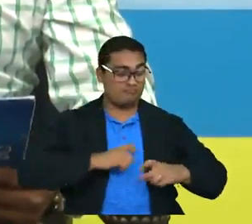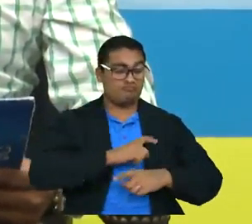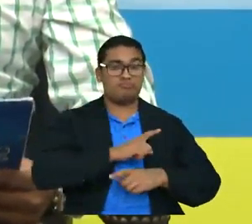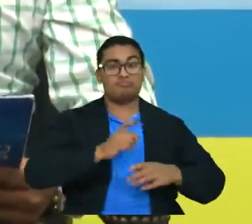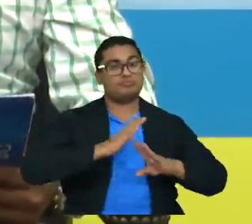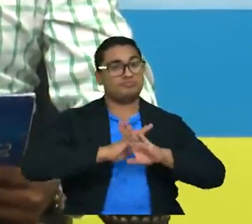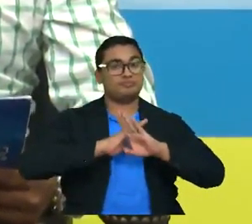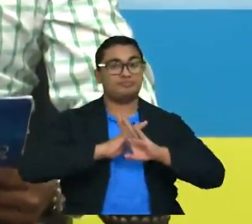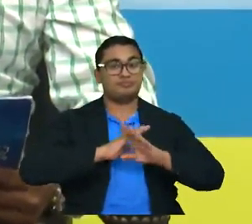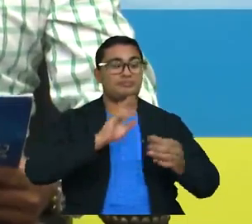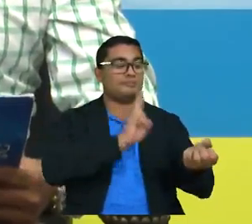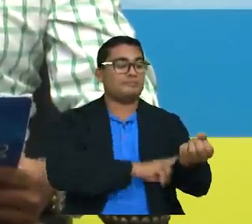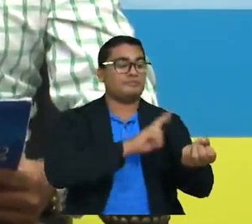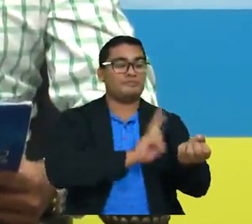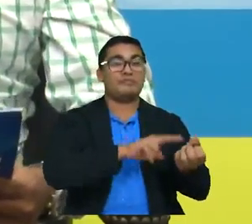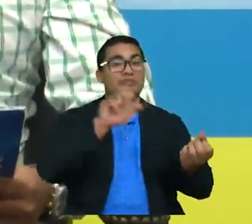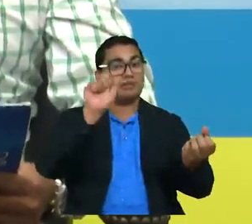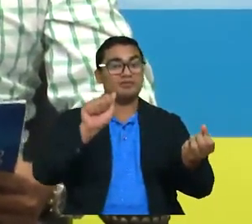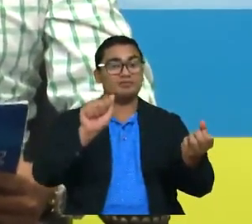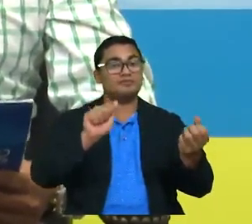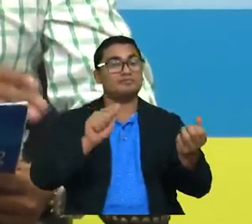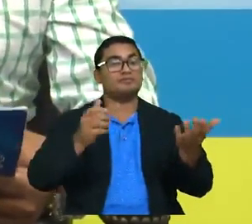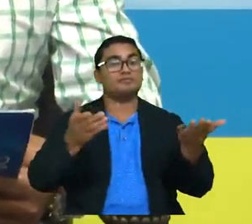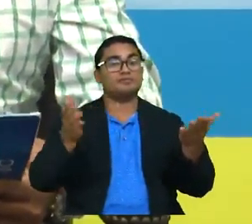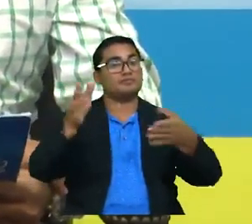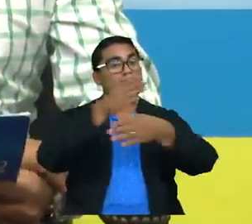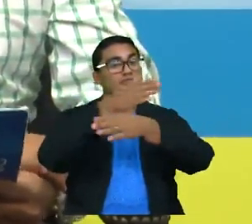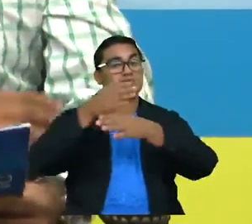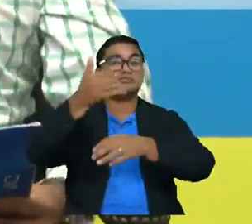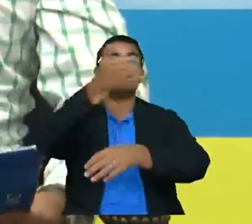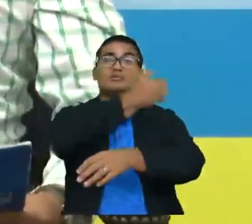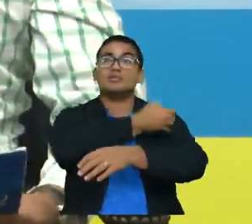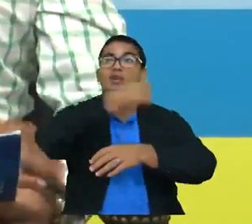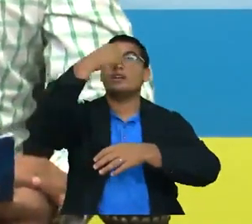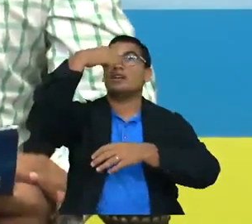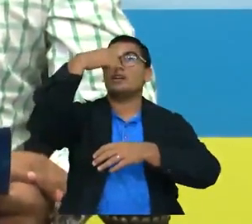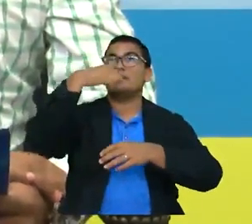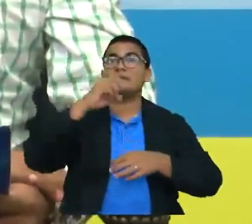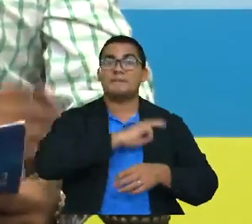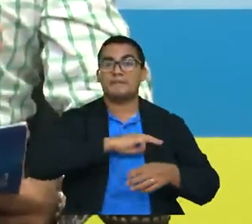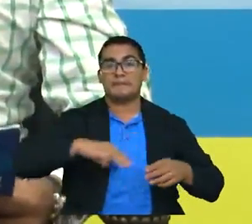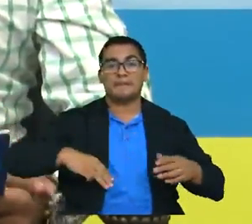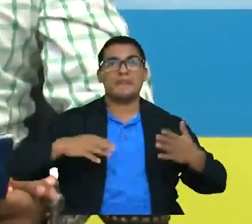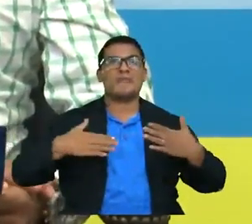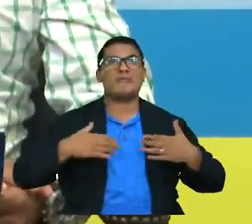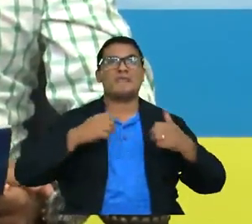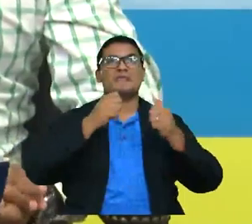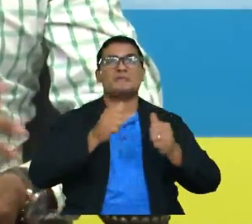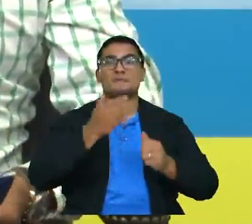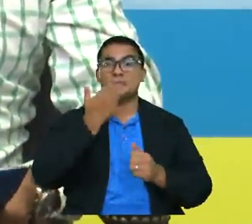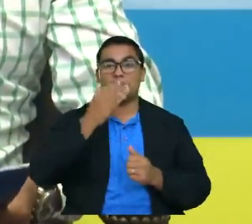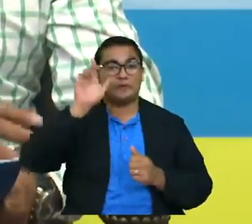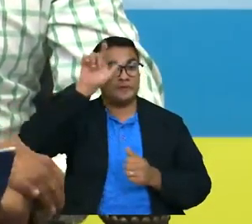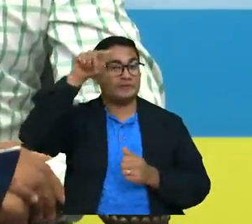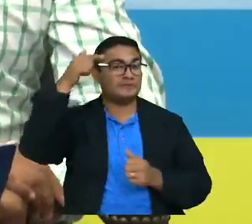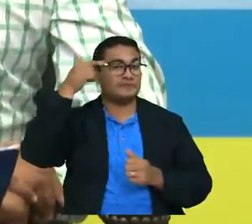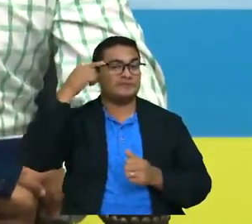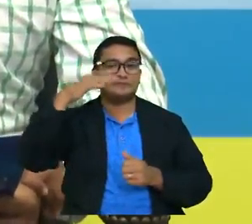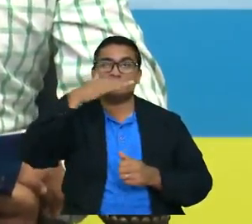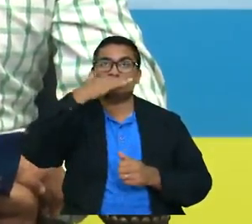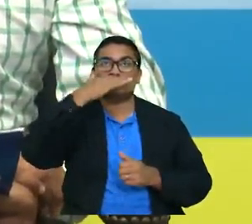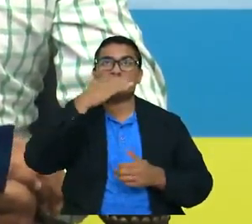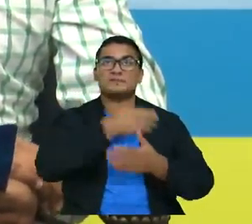y la vitamina A durante las diferentes jornadas de vacunación que realiza el Ministerio de Salud, orientado por el buen gobierno sandinista